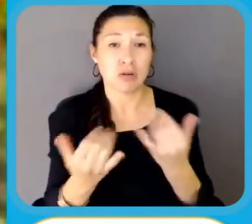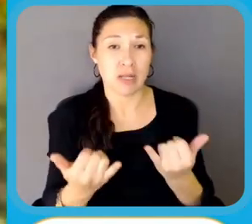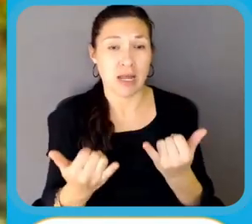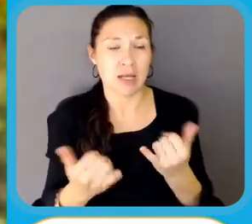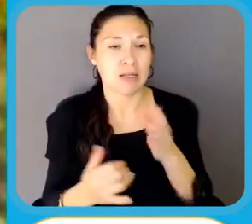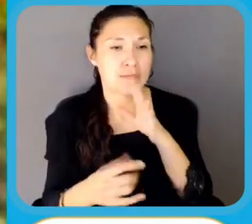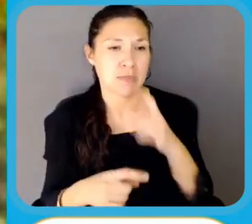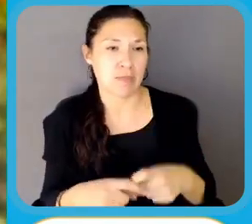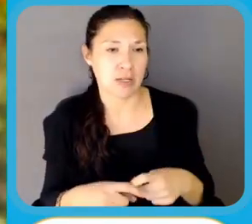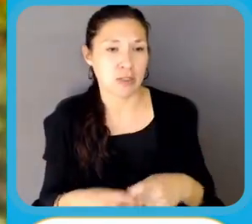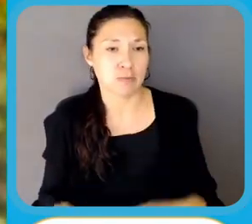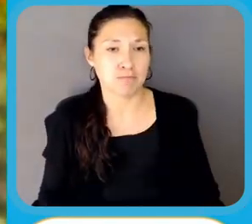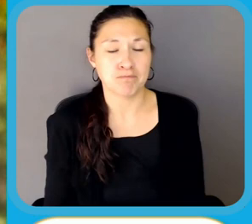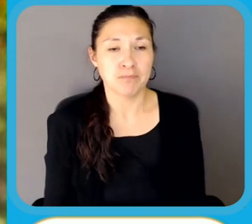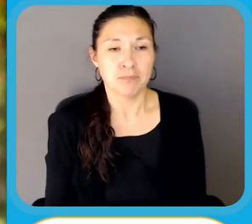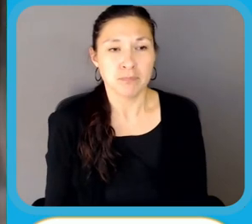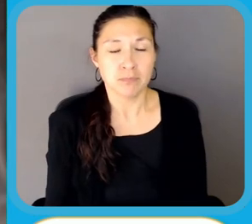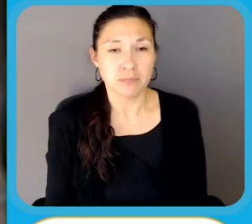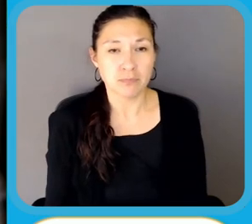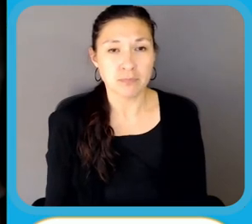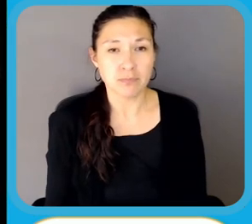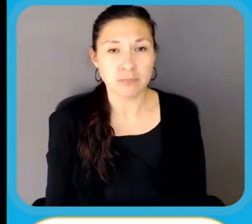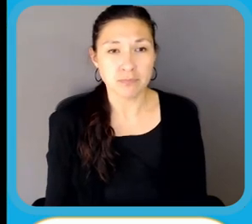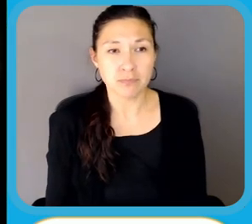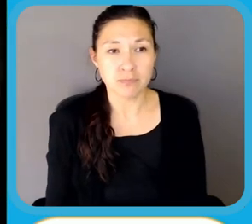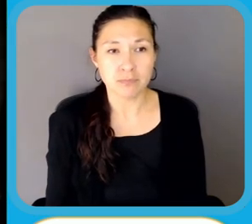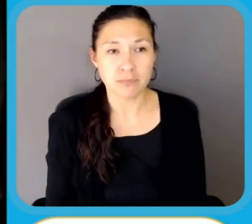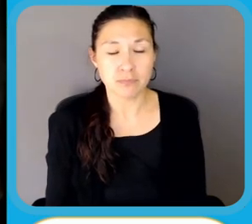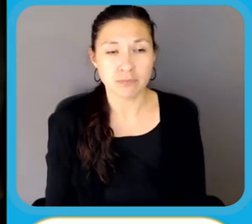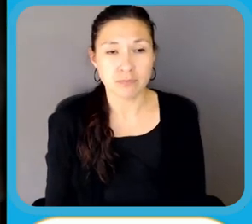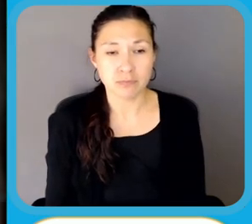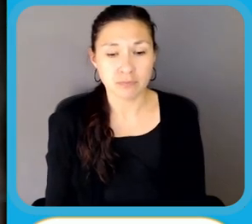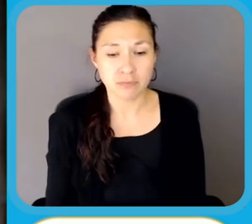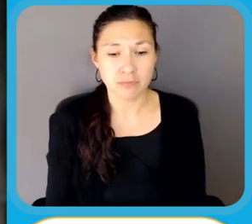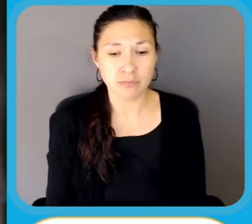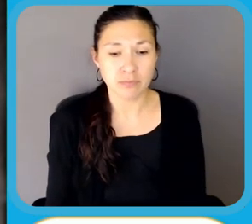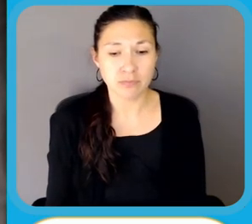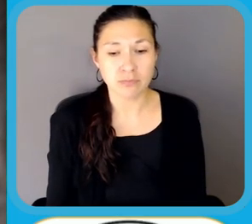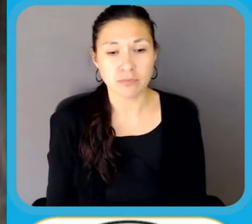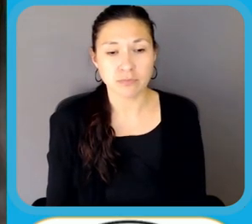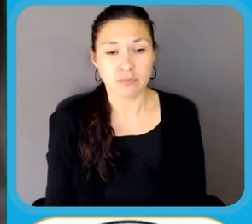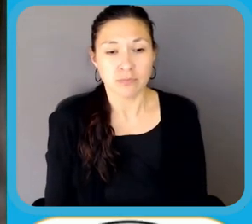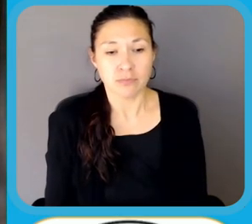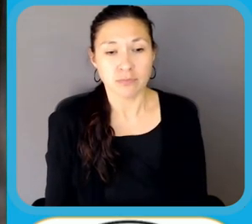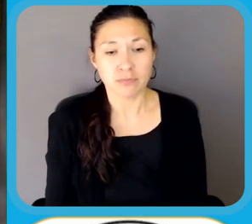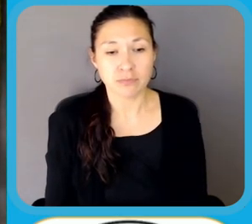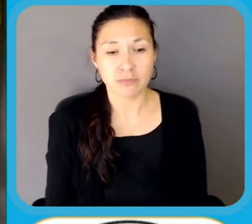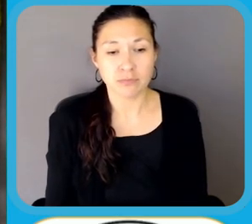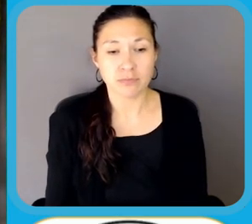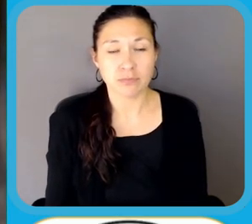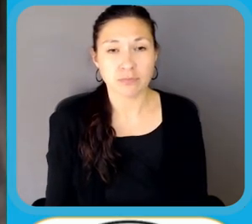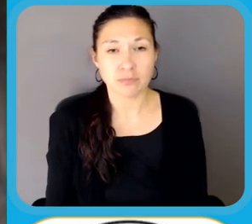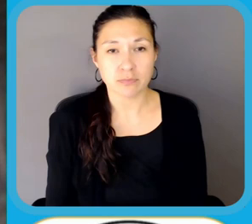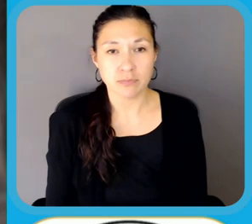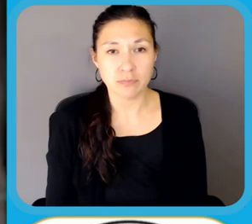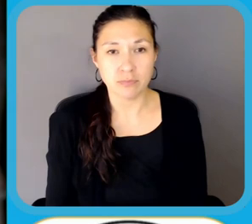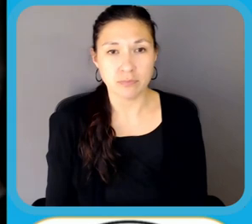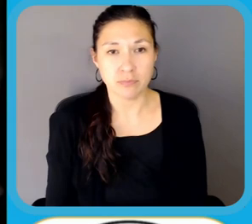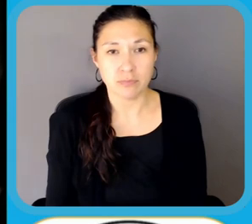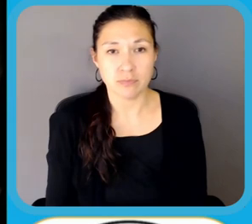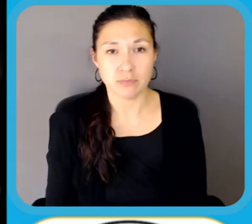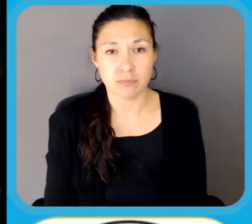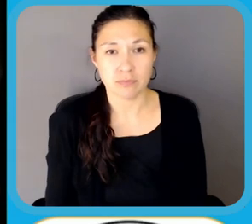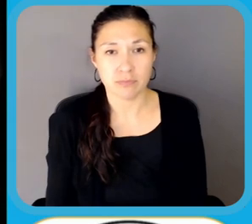decidí ir con la Unión fue cuando yo fui a parar al hospital por el estrés enorme que